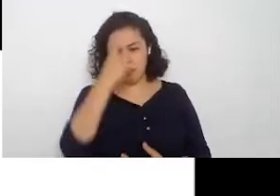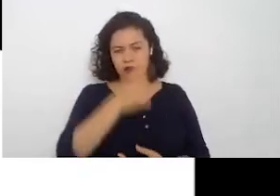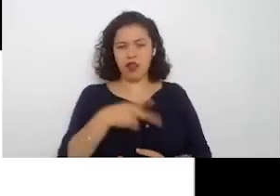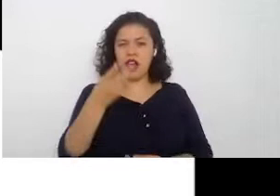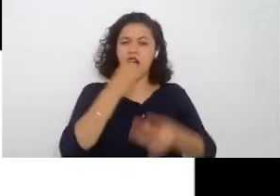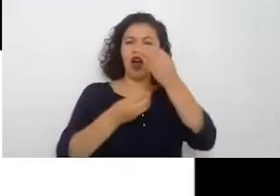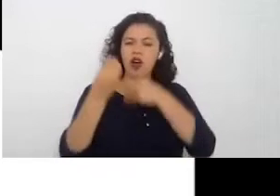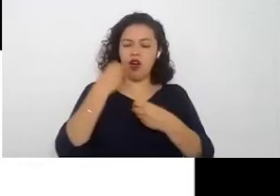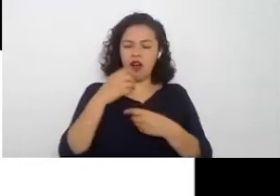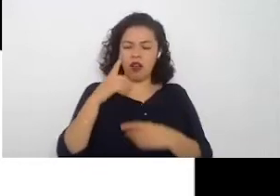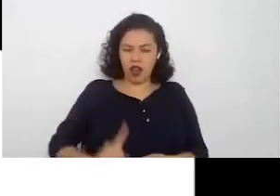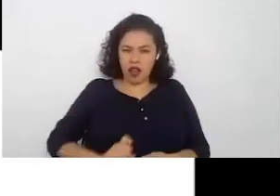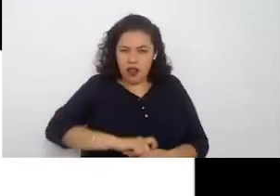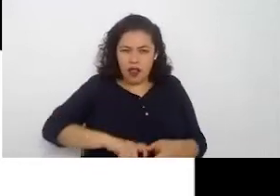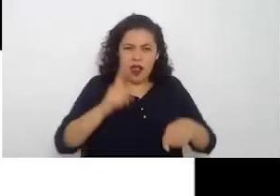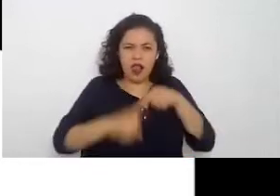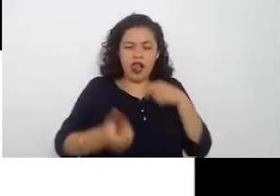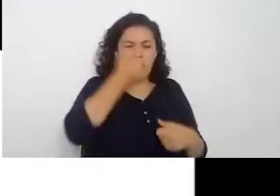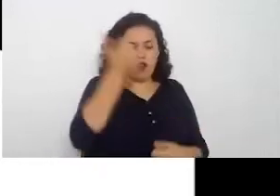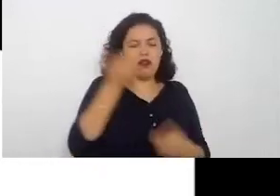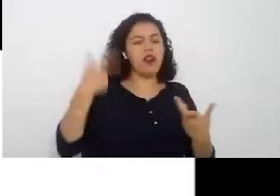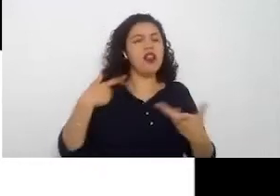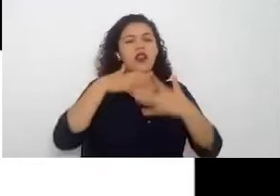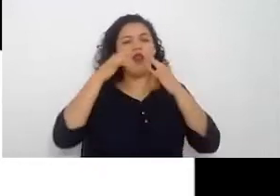los alumnos, es una campaña,